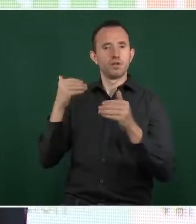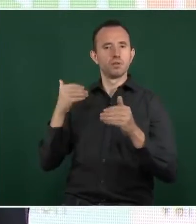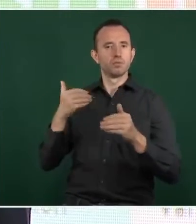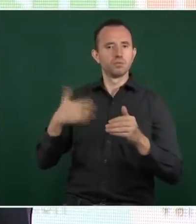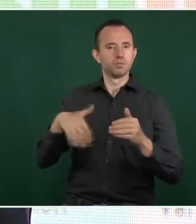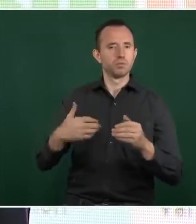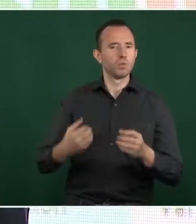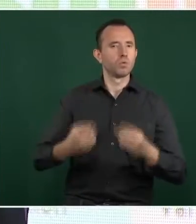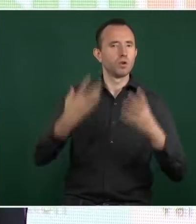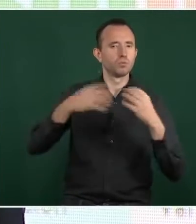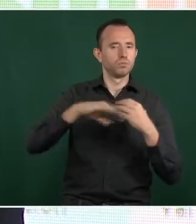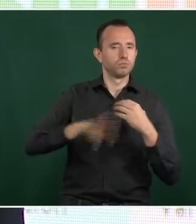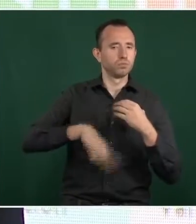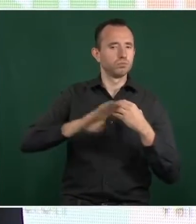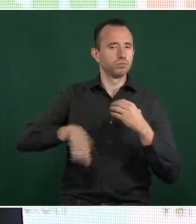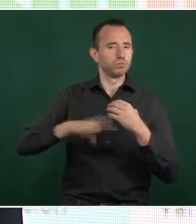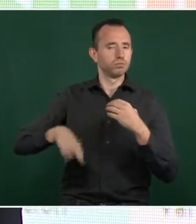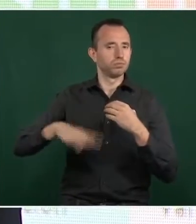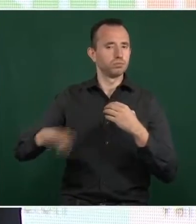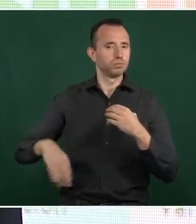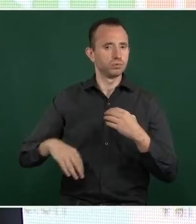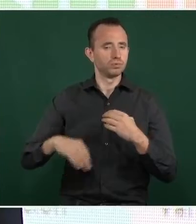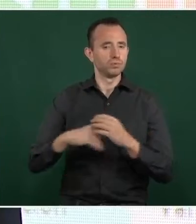como este señor